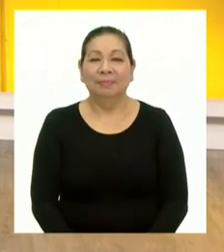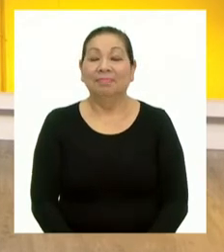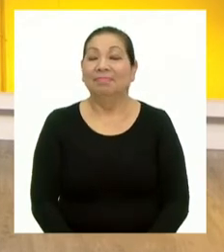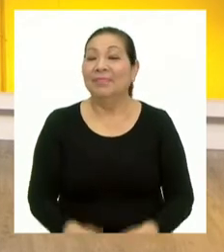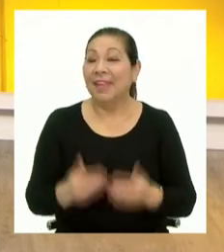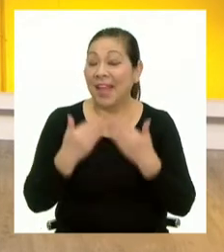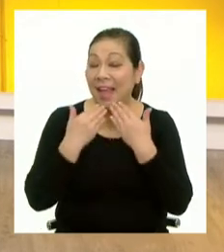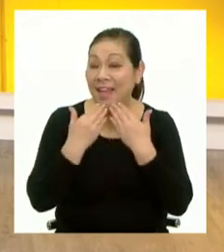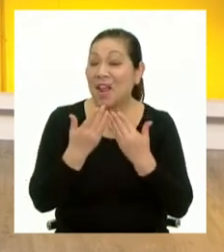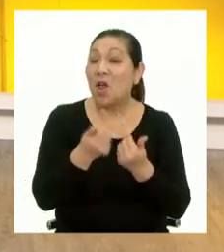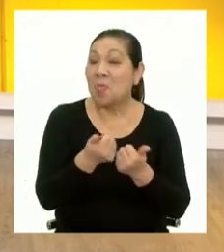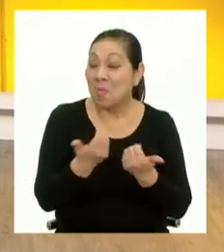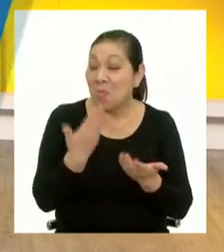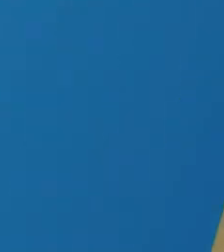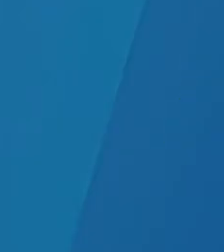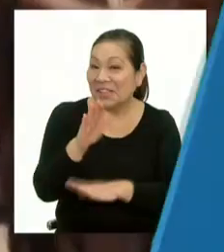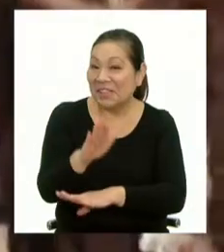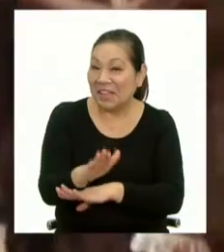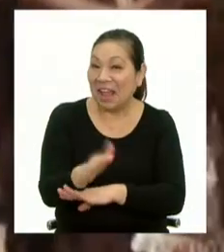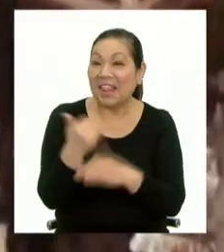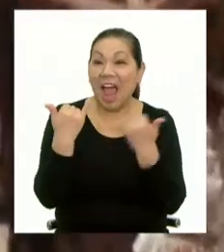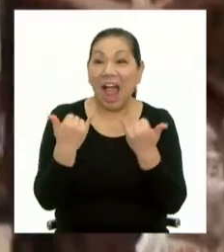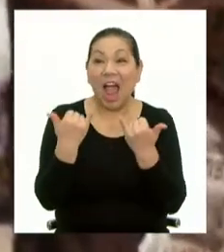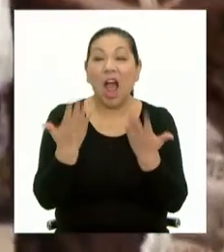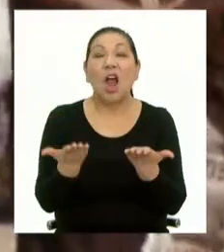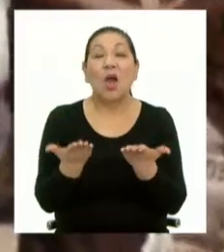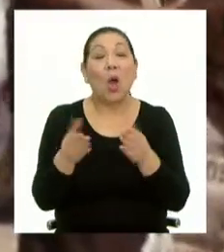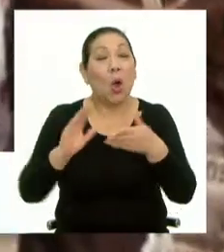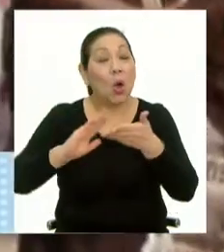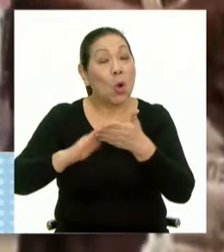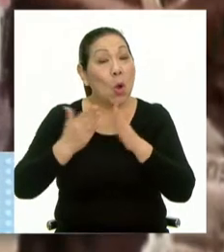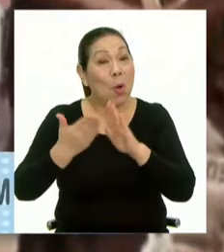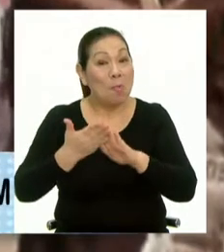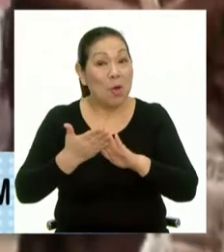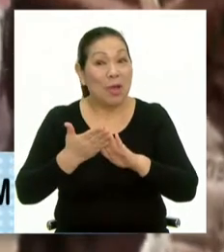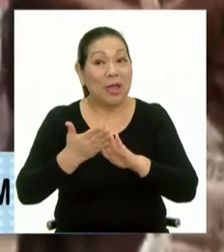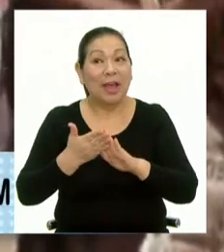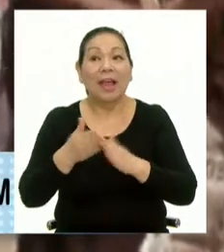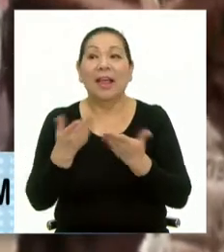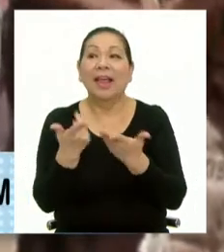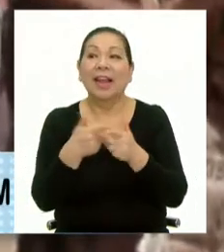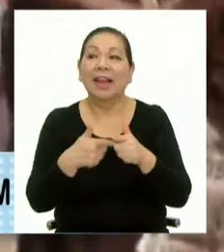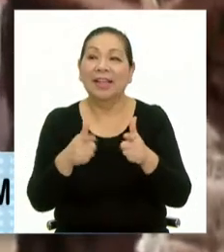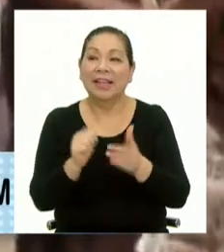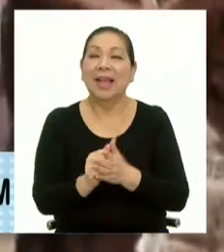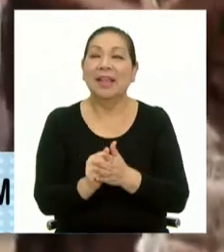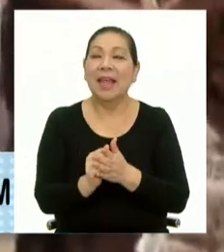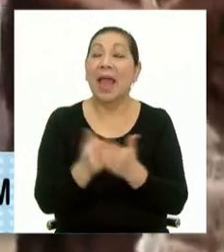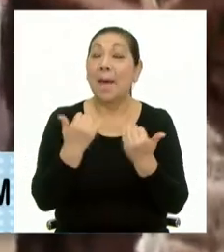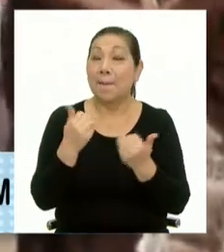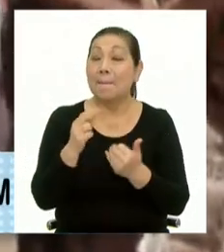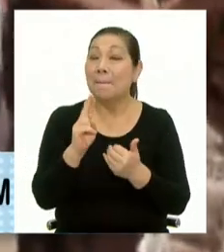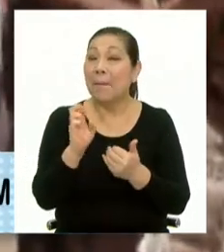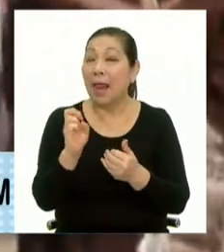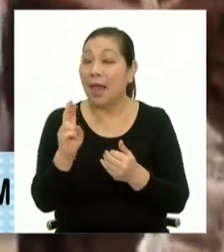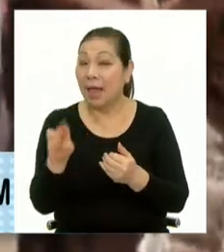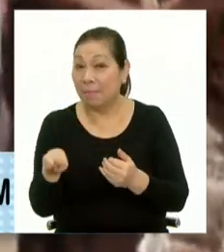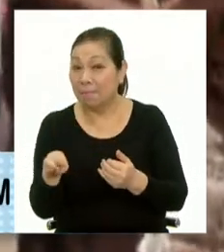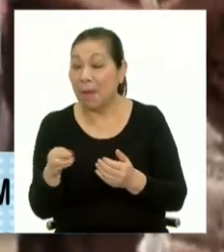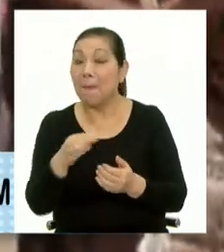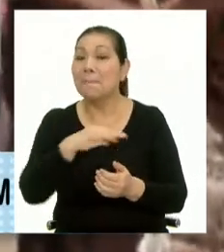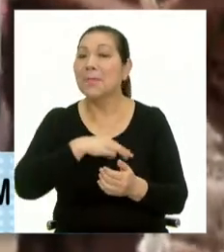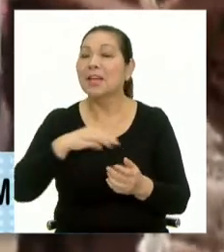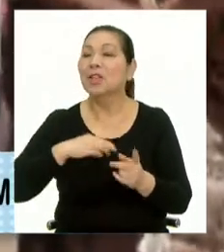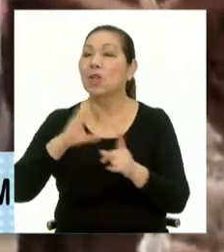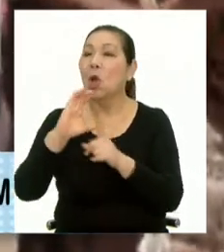Gracias, Paola. ¿Cómo estás? Muy buenas tardes. Nos ubicamos ahora en la comunidad nativa Teoría, está en el Mazamari. Aquí llegamos con el ministro